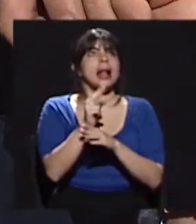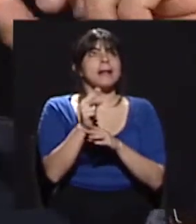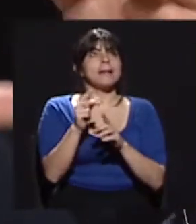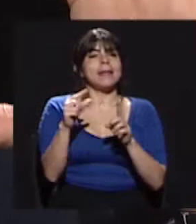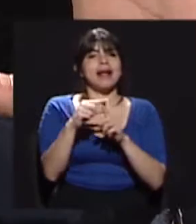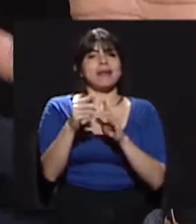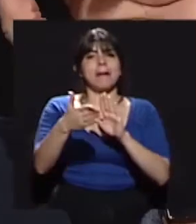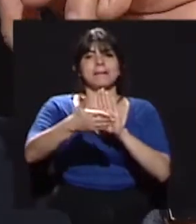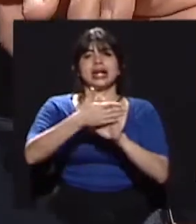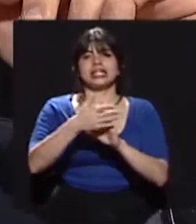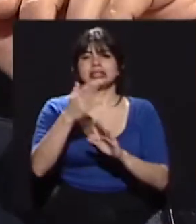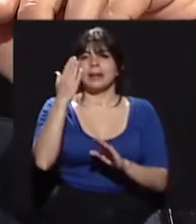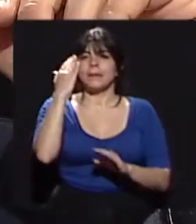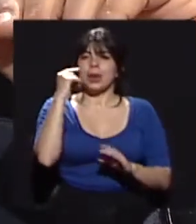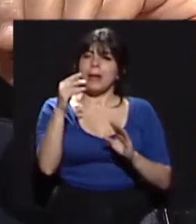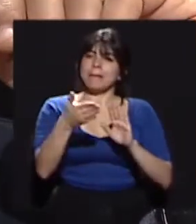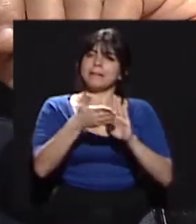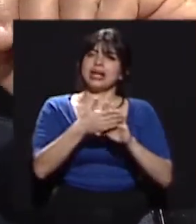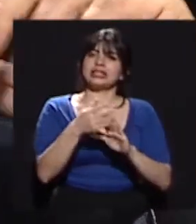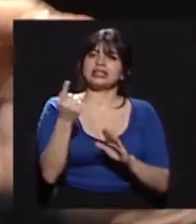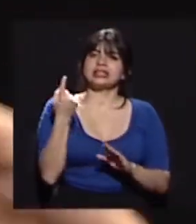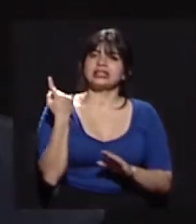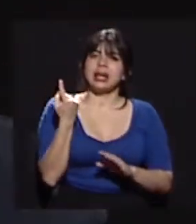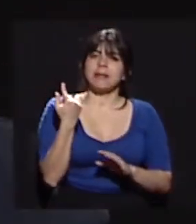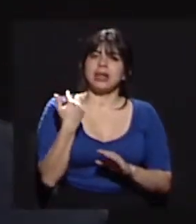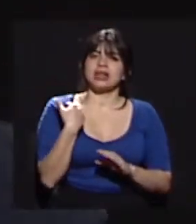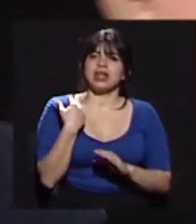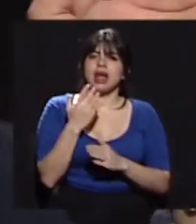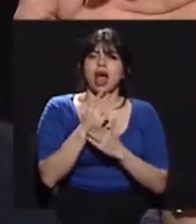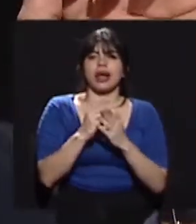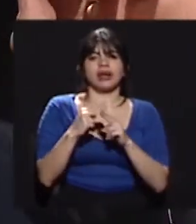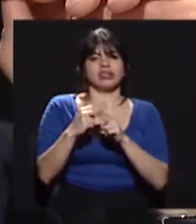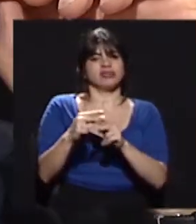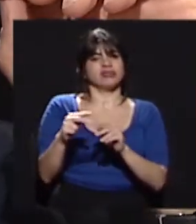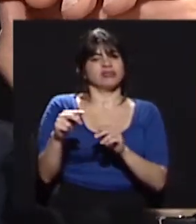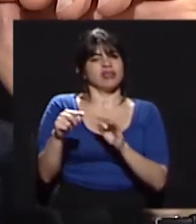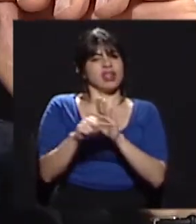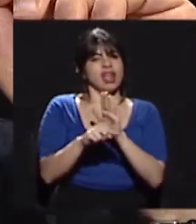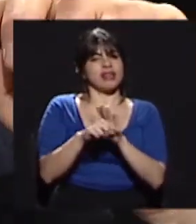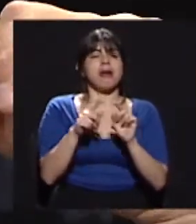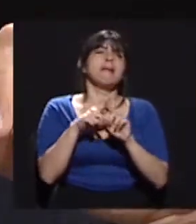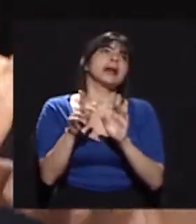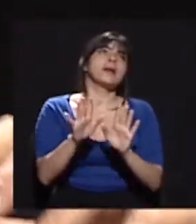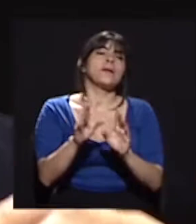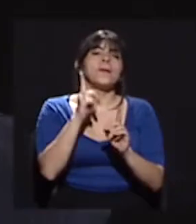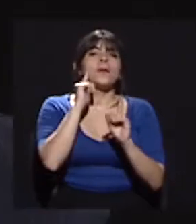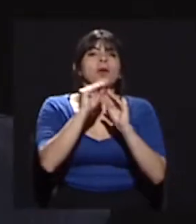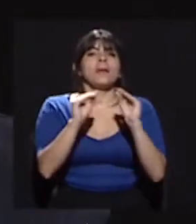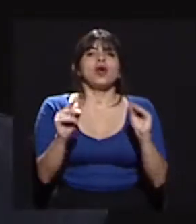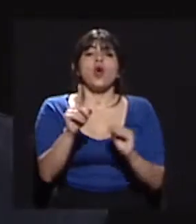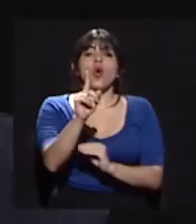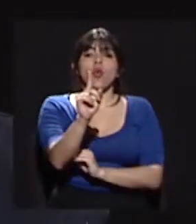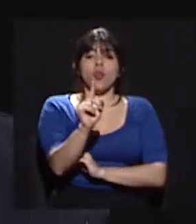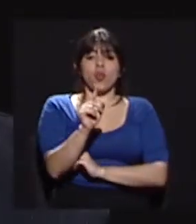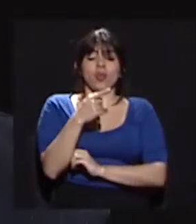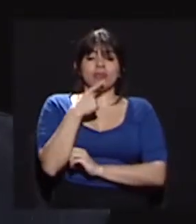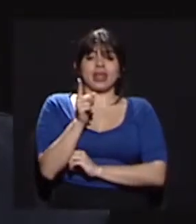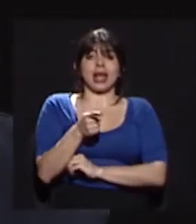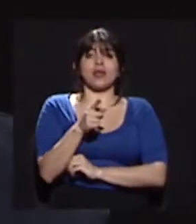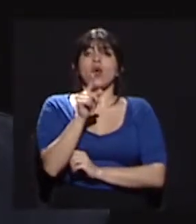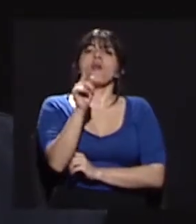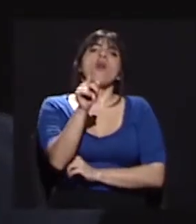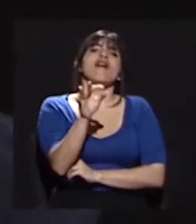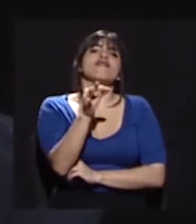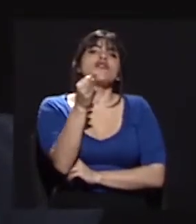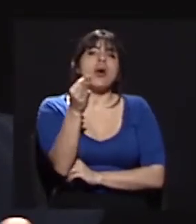palabra parche porque los parches siempre tienen una cierta connotación negativa pero por lo menos una forma de y